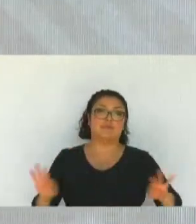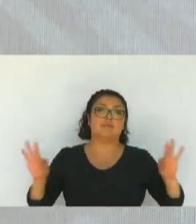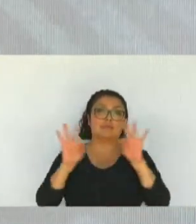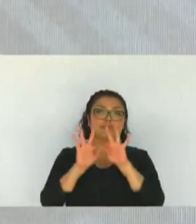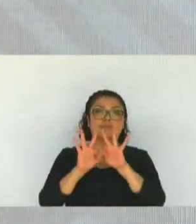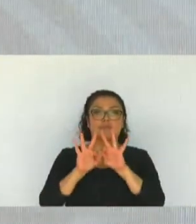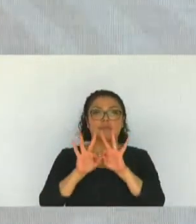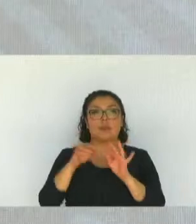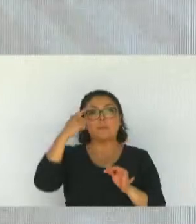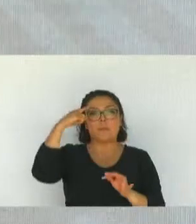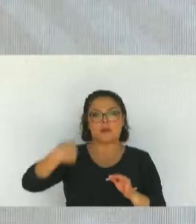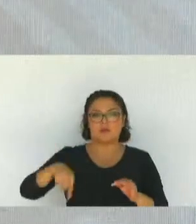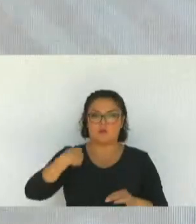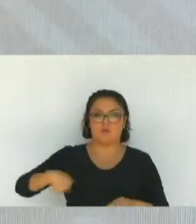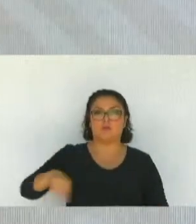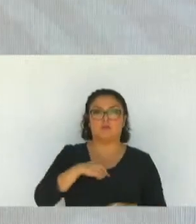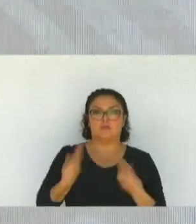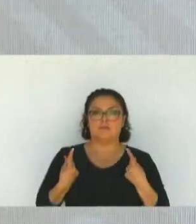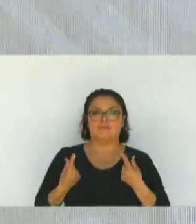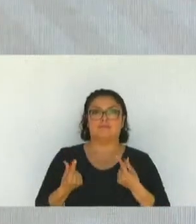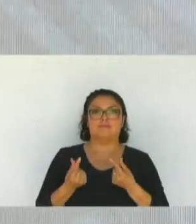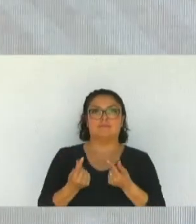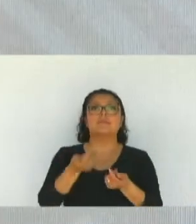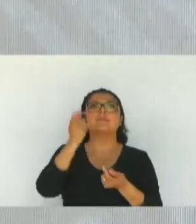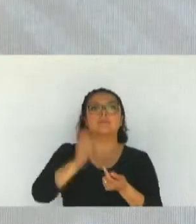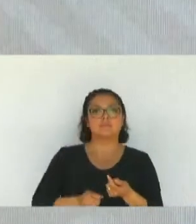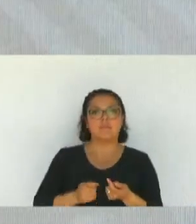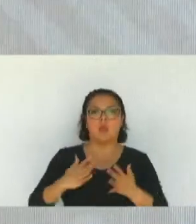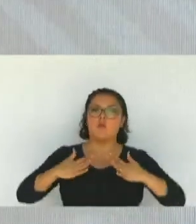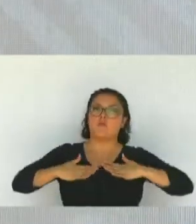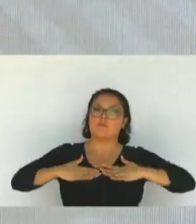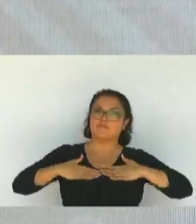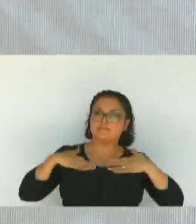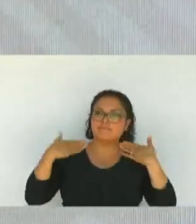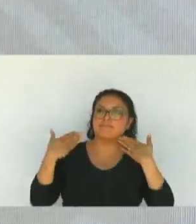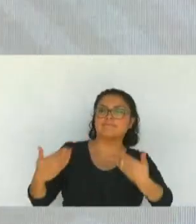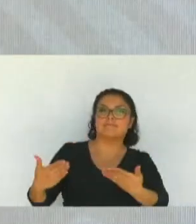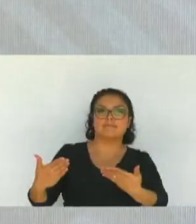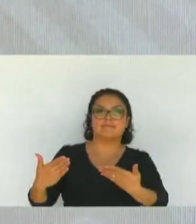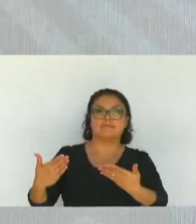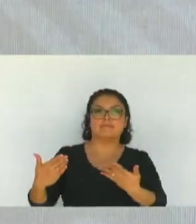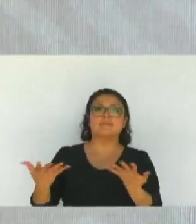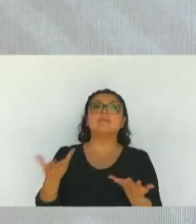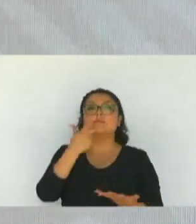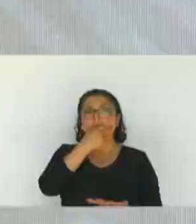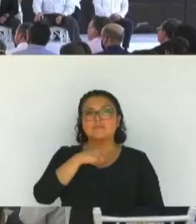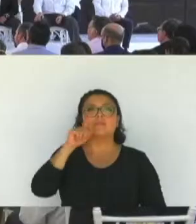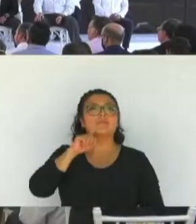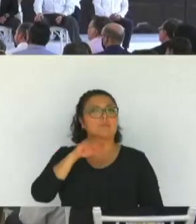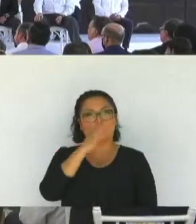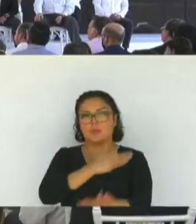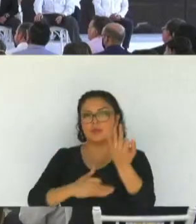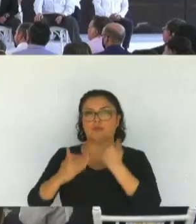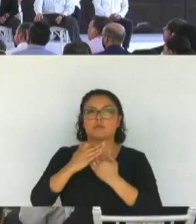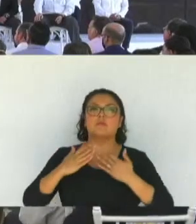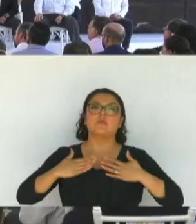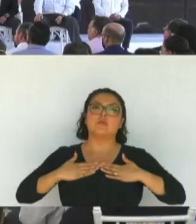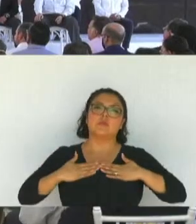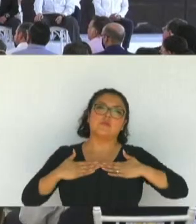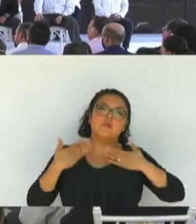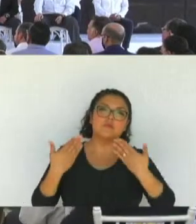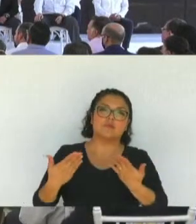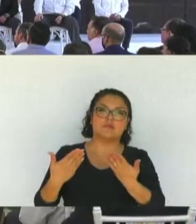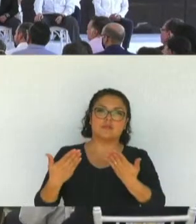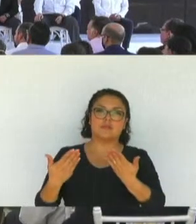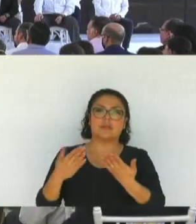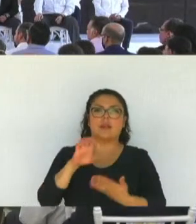combustible para este momento, la confianza, generar confianza entre nosotros. Está basado ELSE en eso, en la